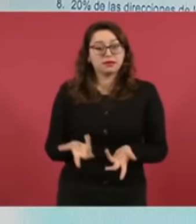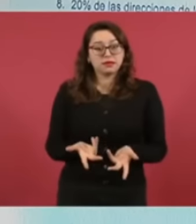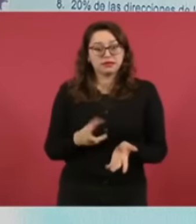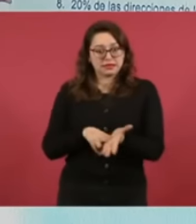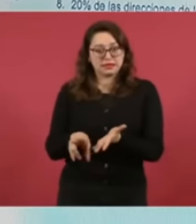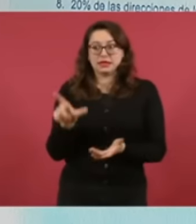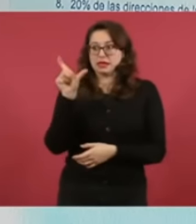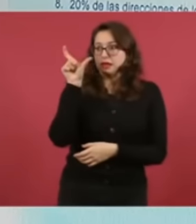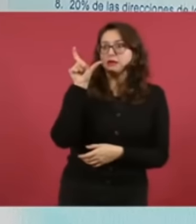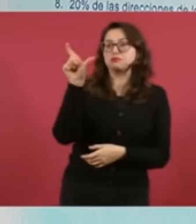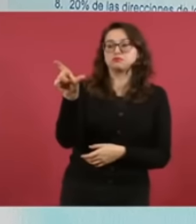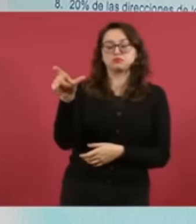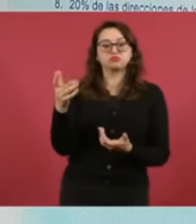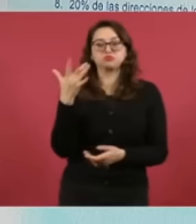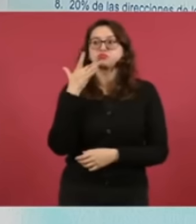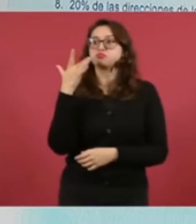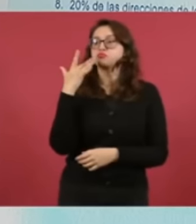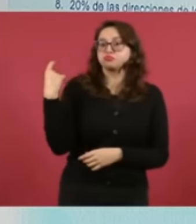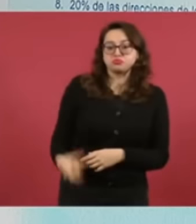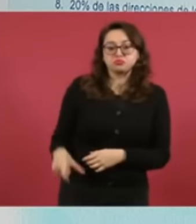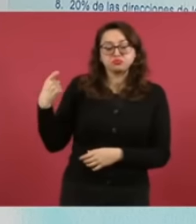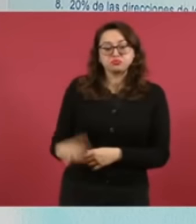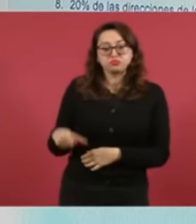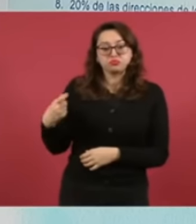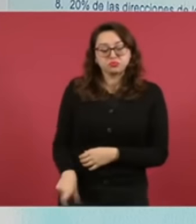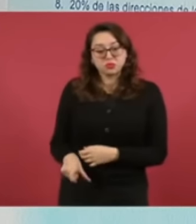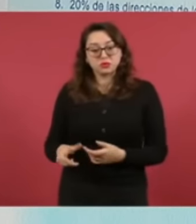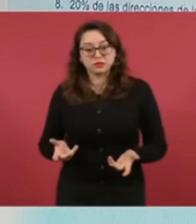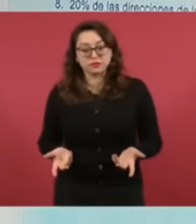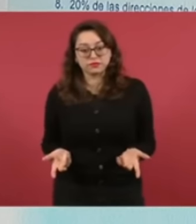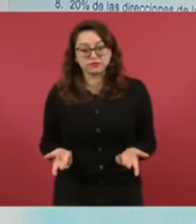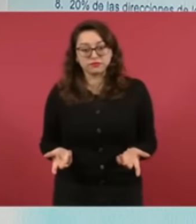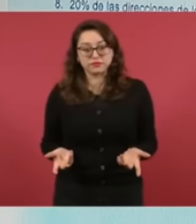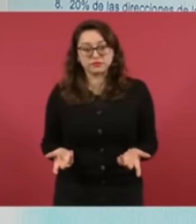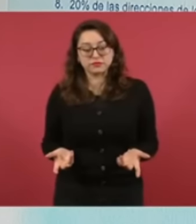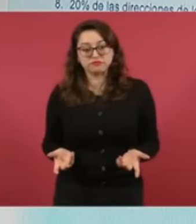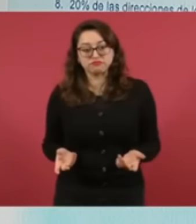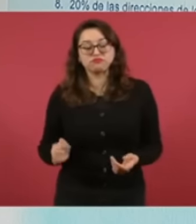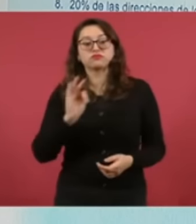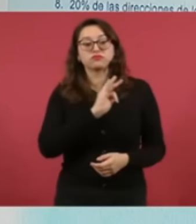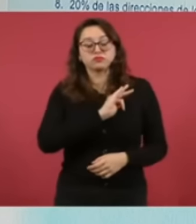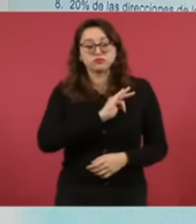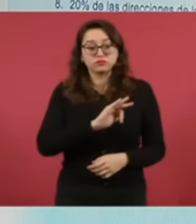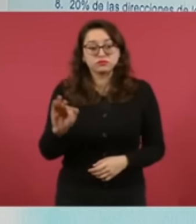los más importantes, y usan esa tarjeta,